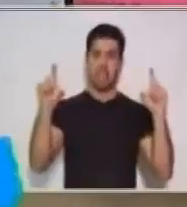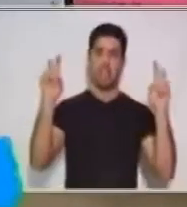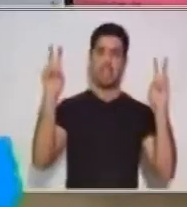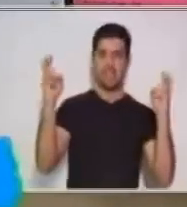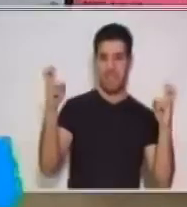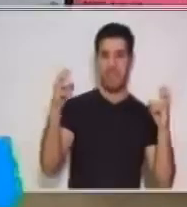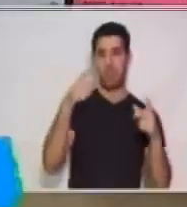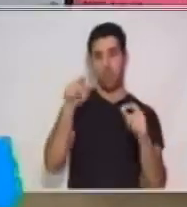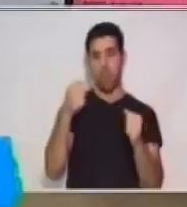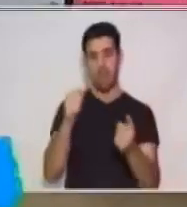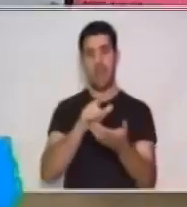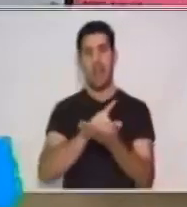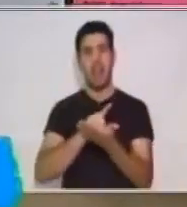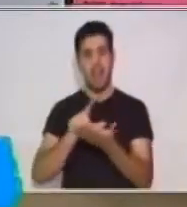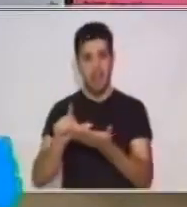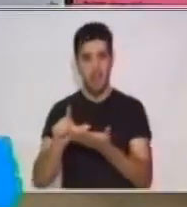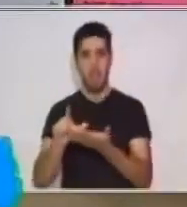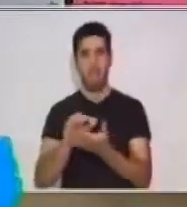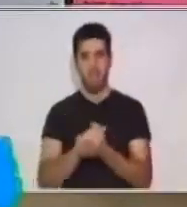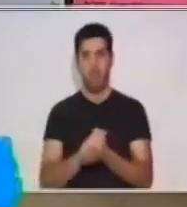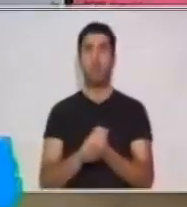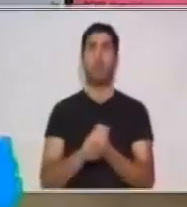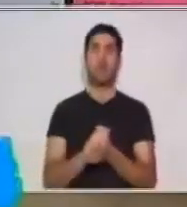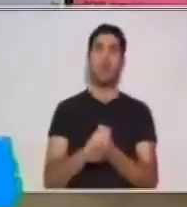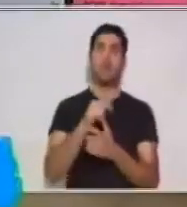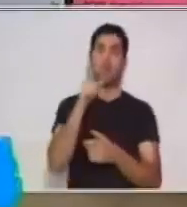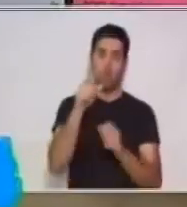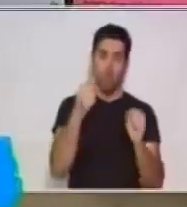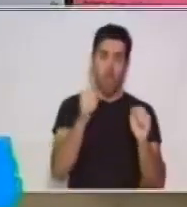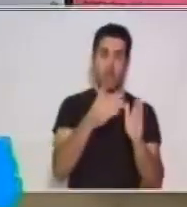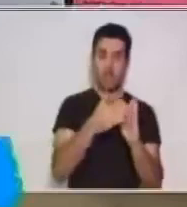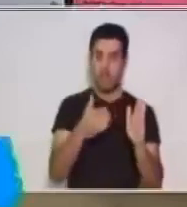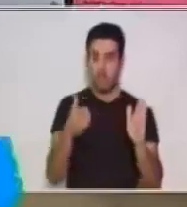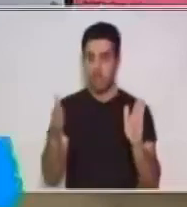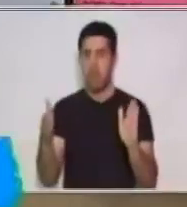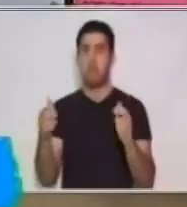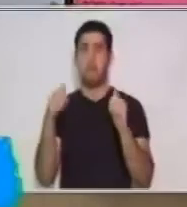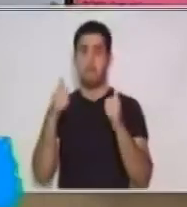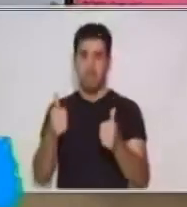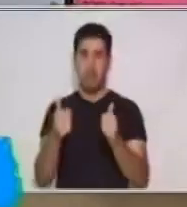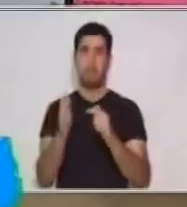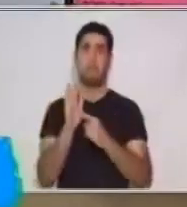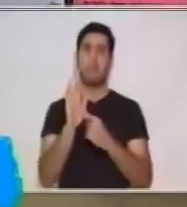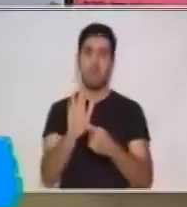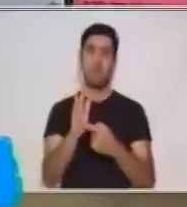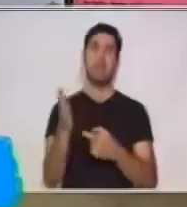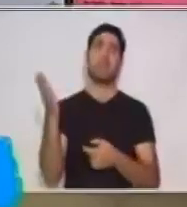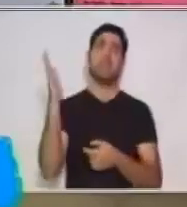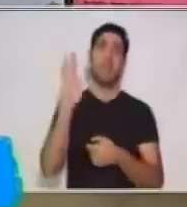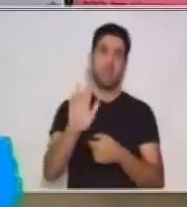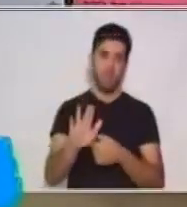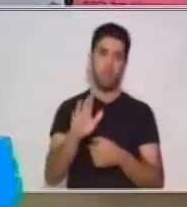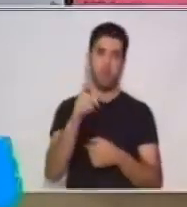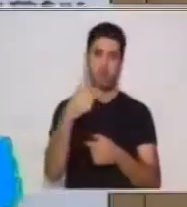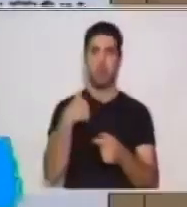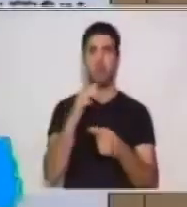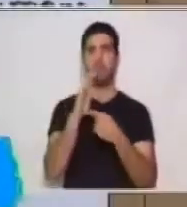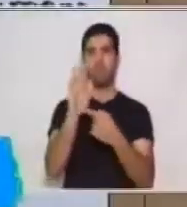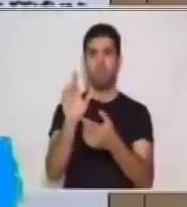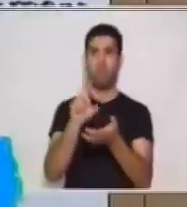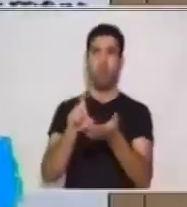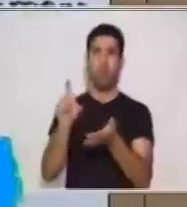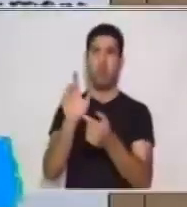en limpio y que tengas todo bien presentable para cuando nos toque presentarlo en nuestros